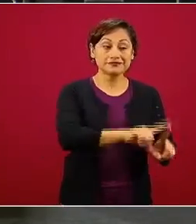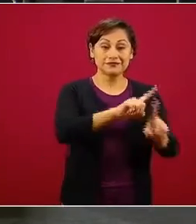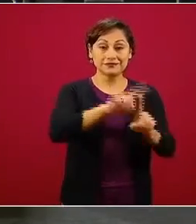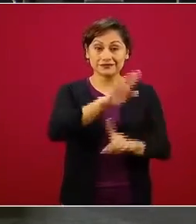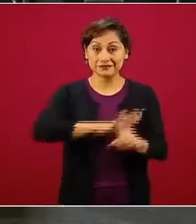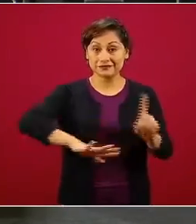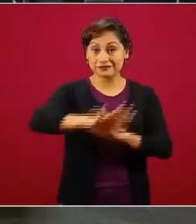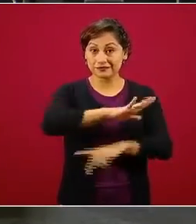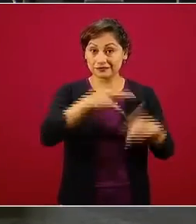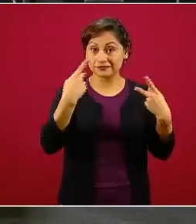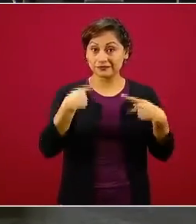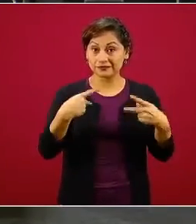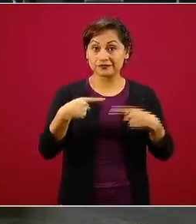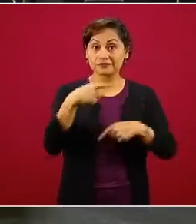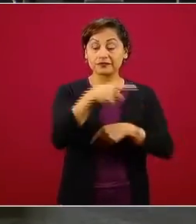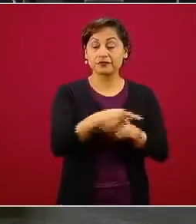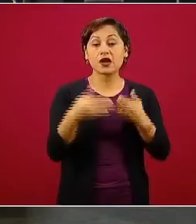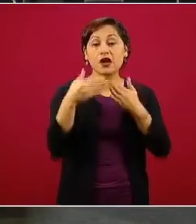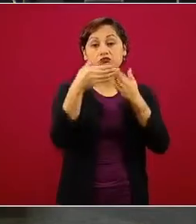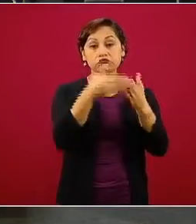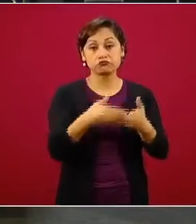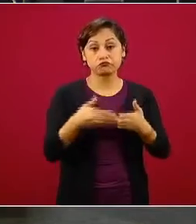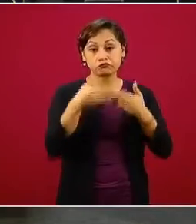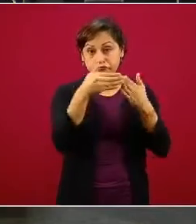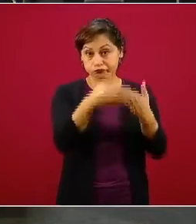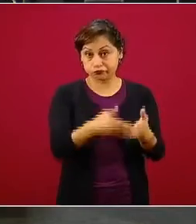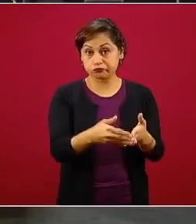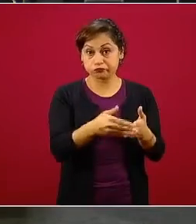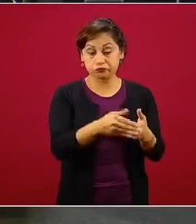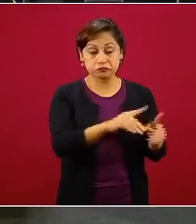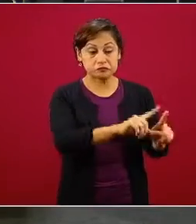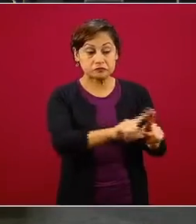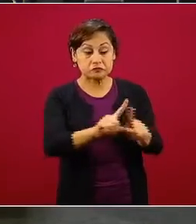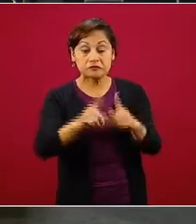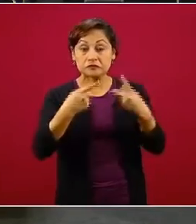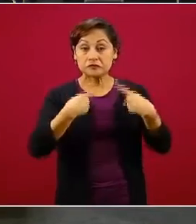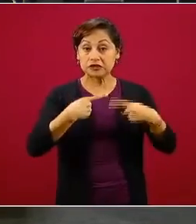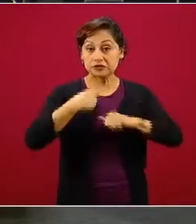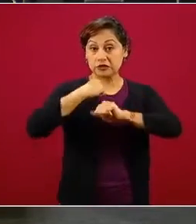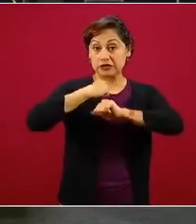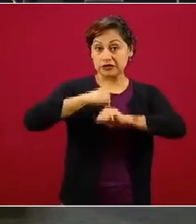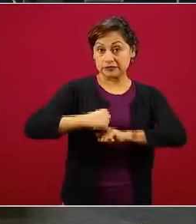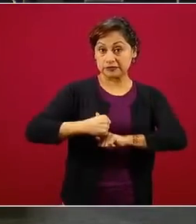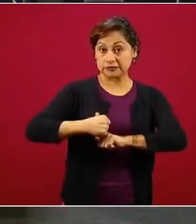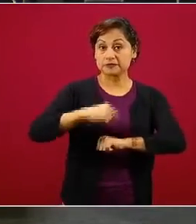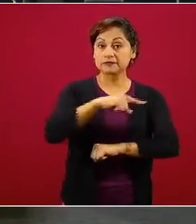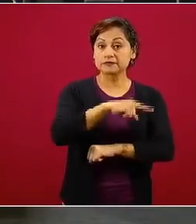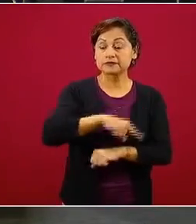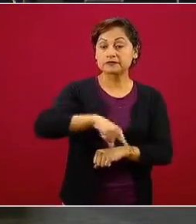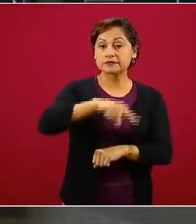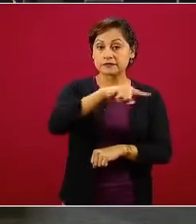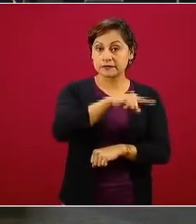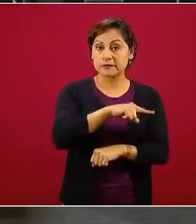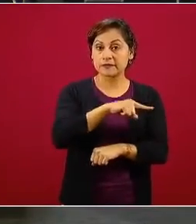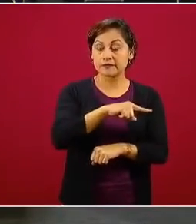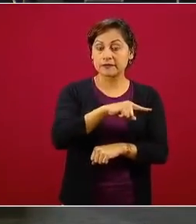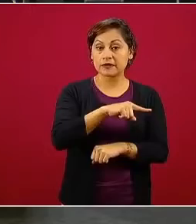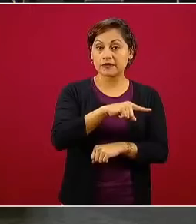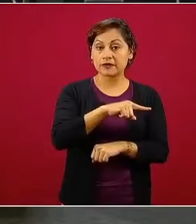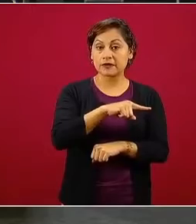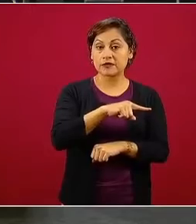las terminales portuarias, en los puertos, el personal que tiene que ver de las empresas